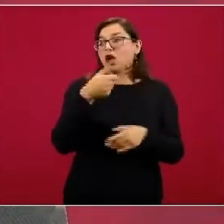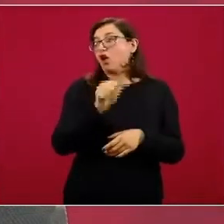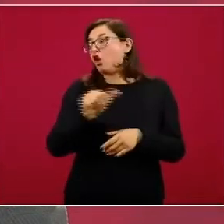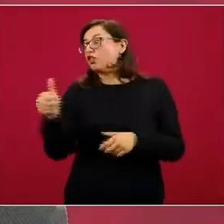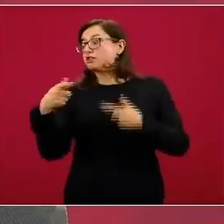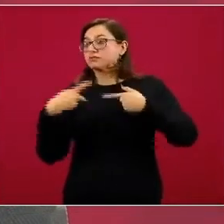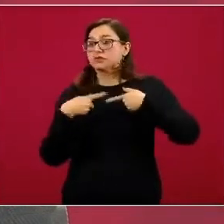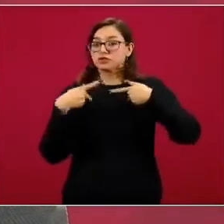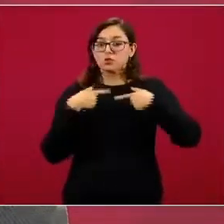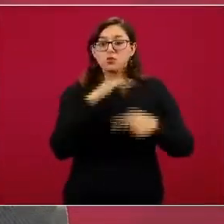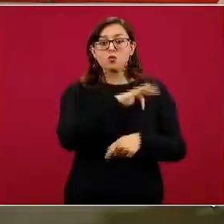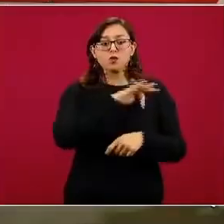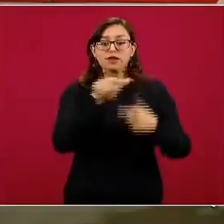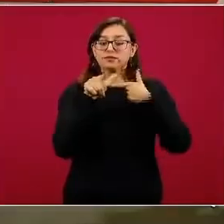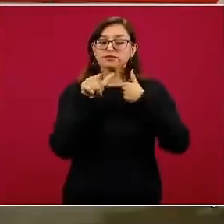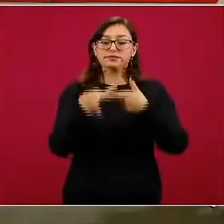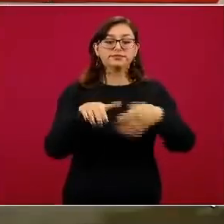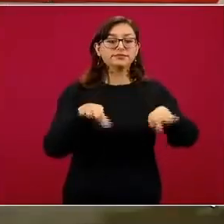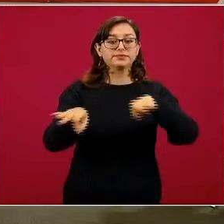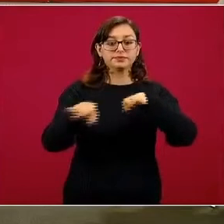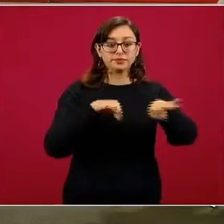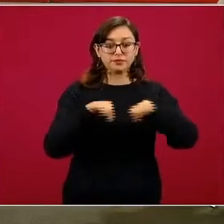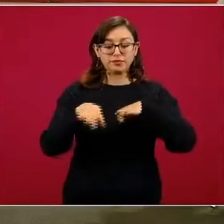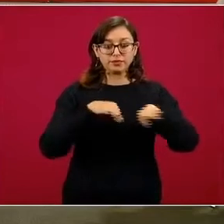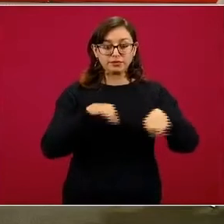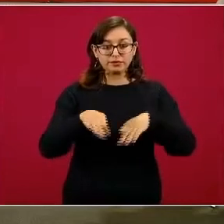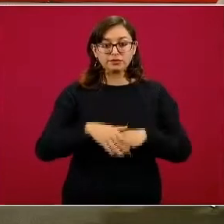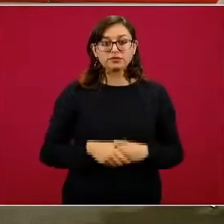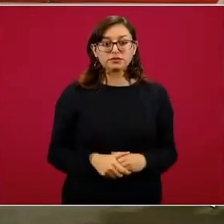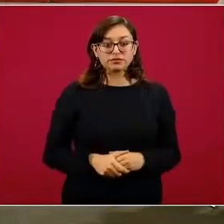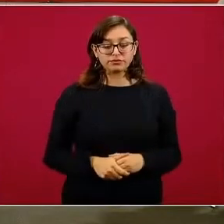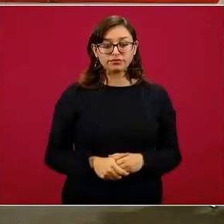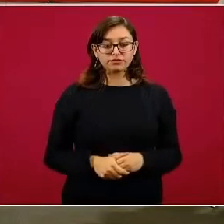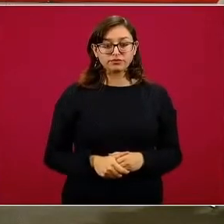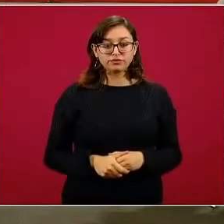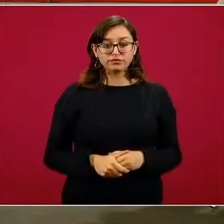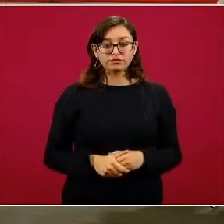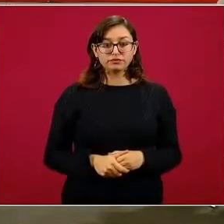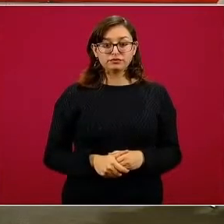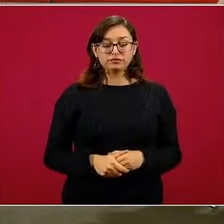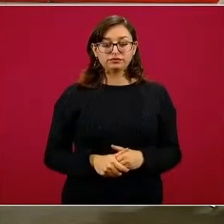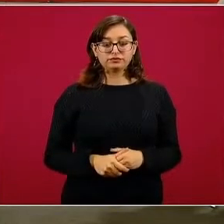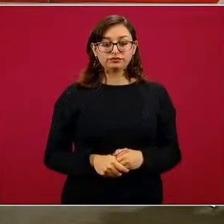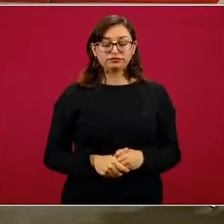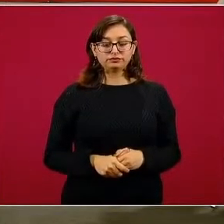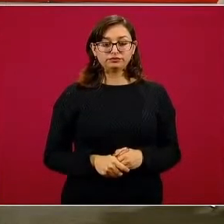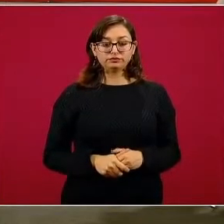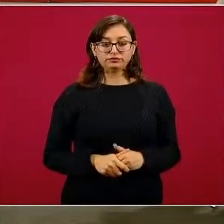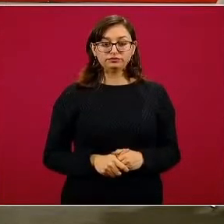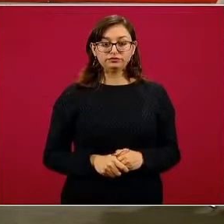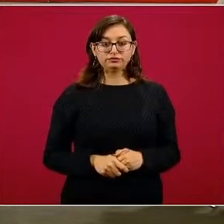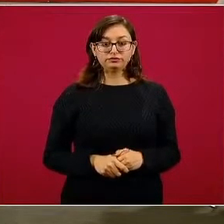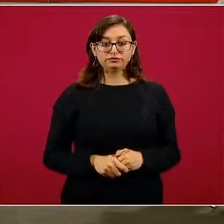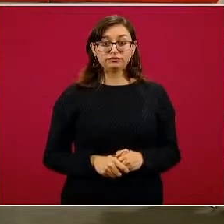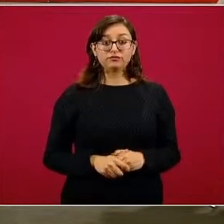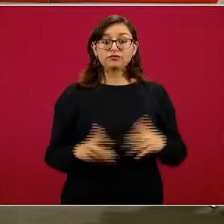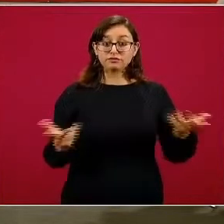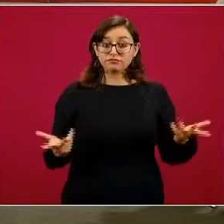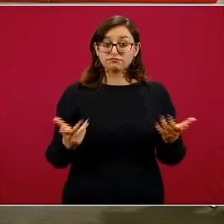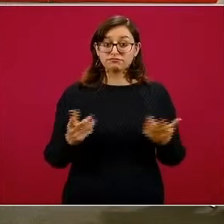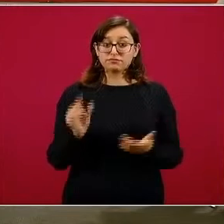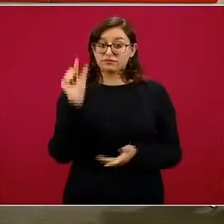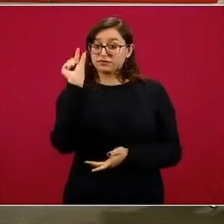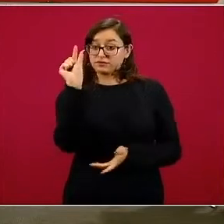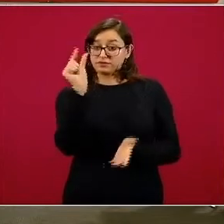campos de la actividad humana de nuestro país. El bello e impactante diseño gráfico de